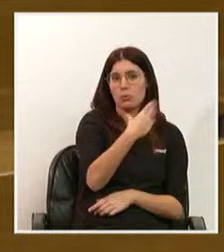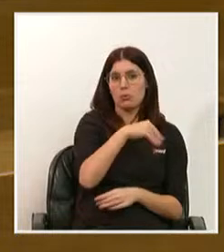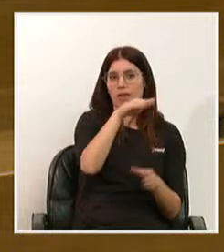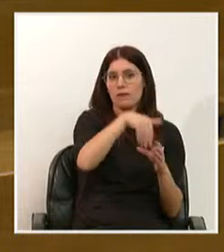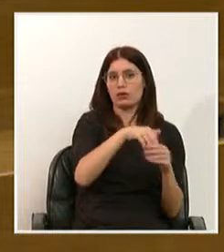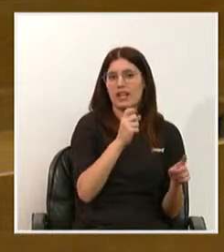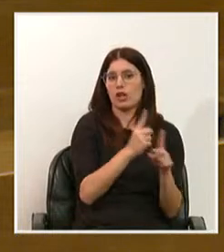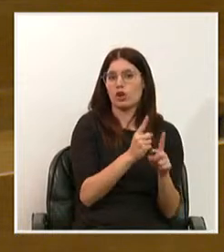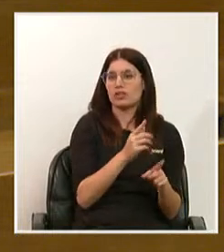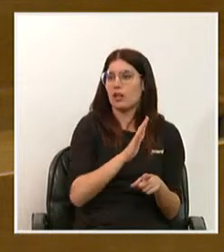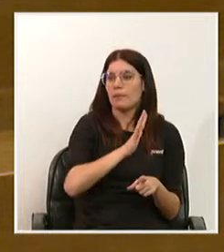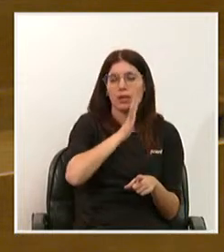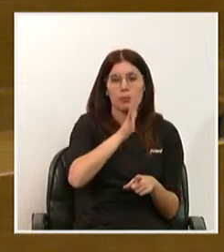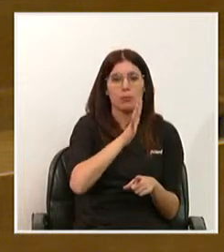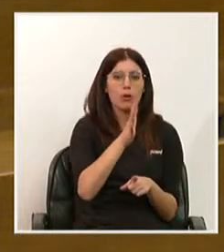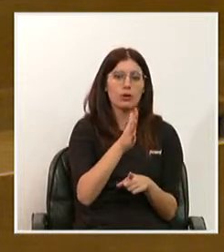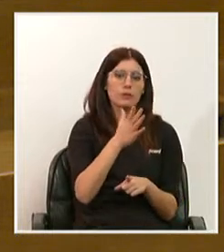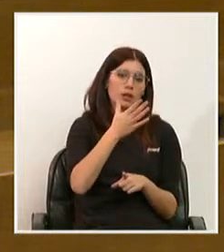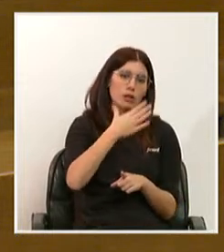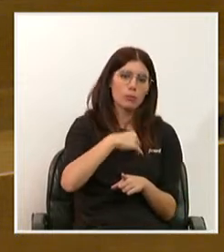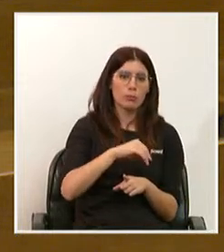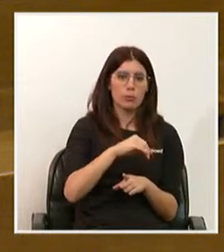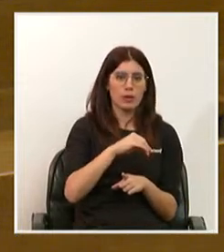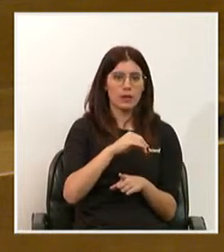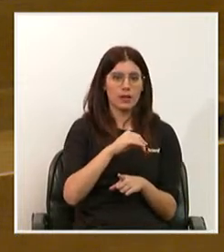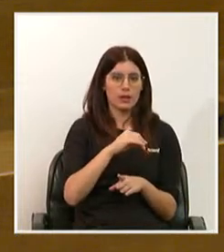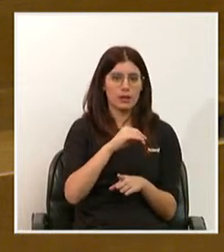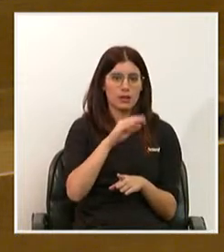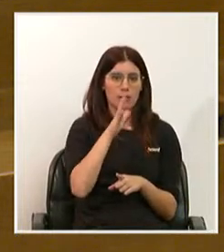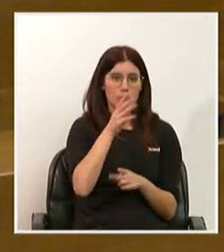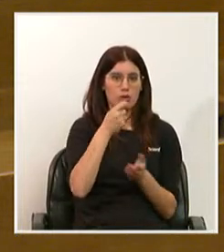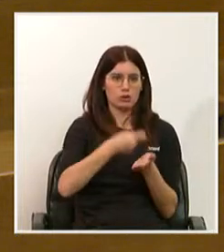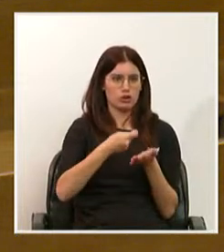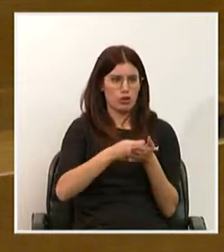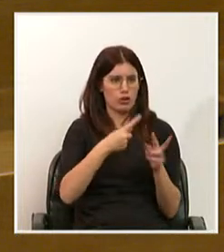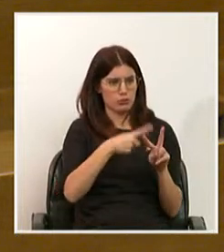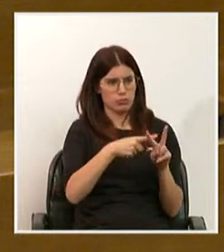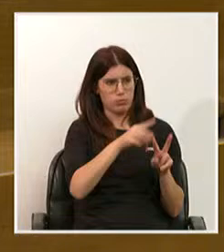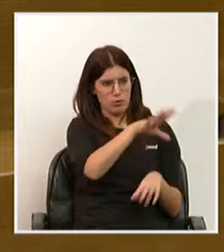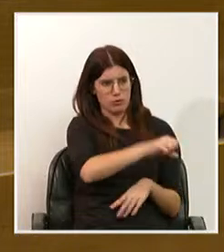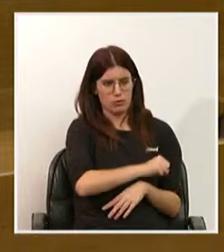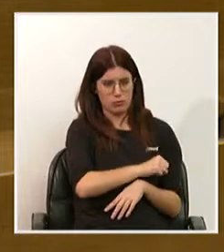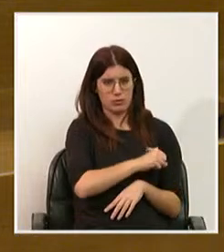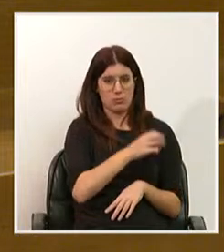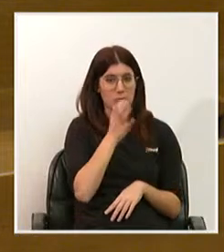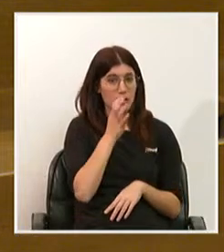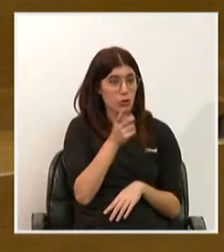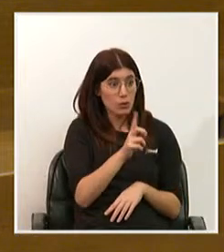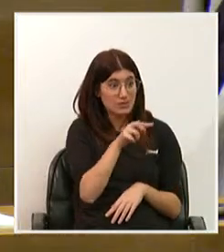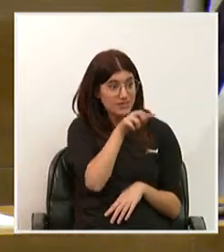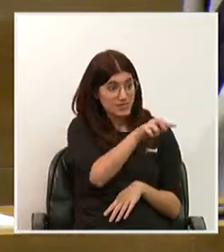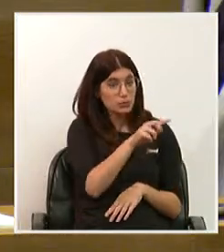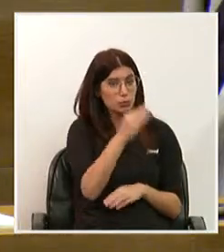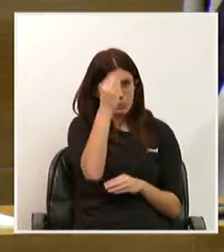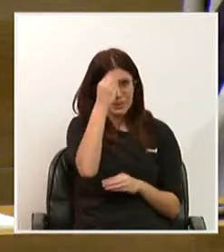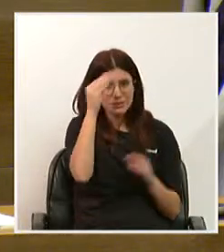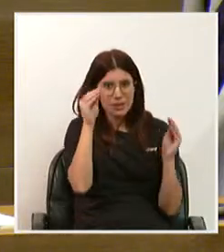contra probablement pod estar su de go pero no en absol es que